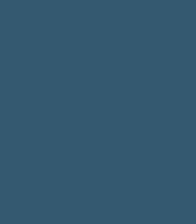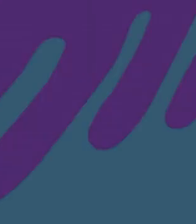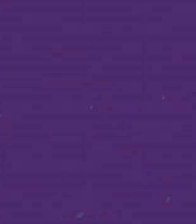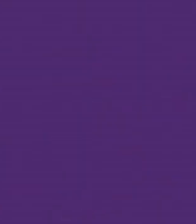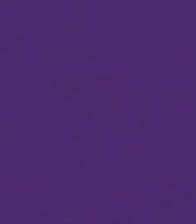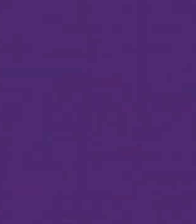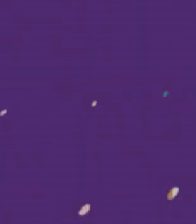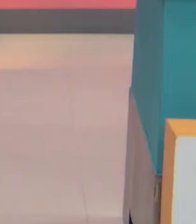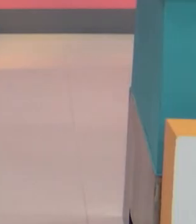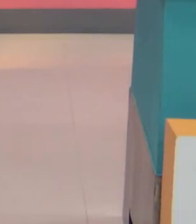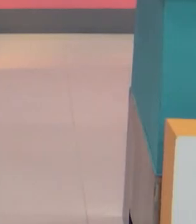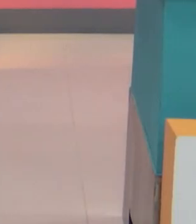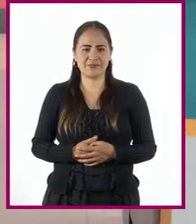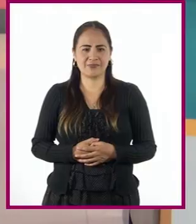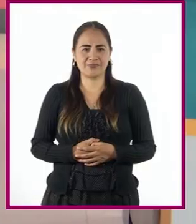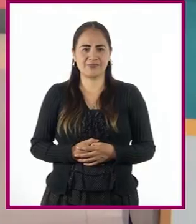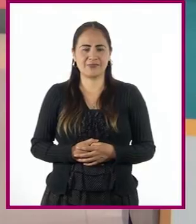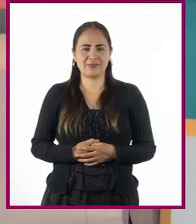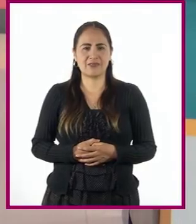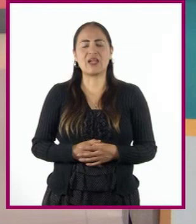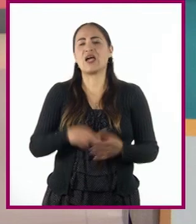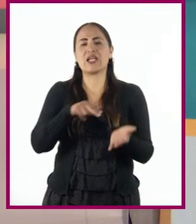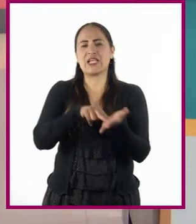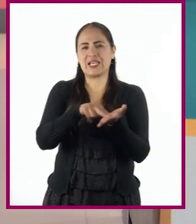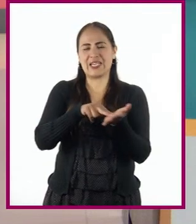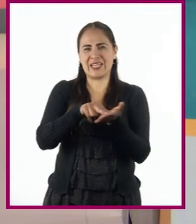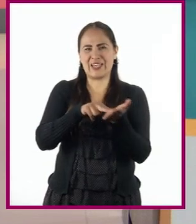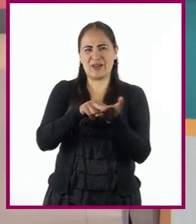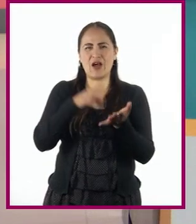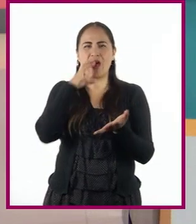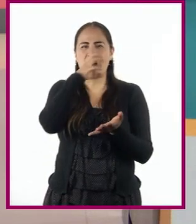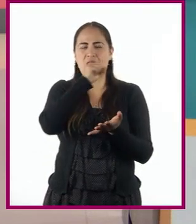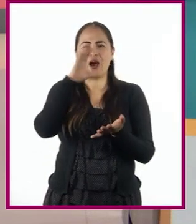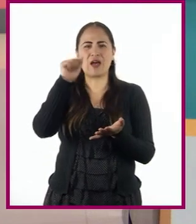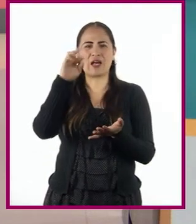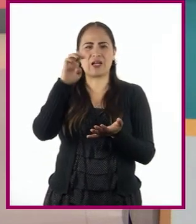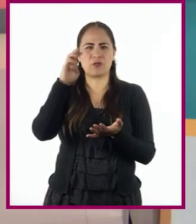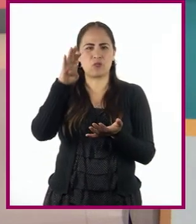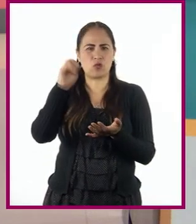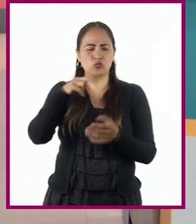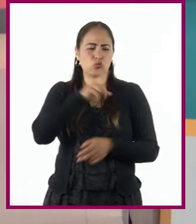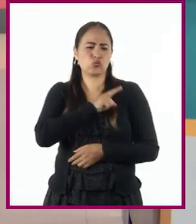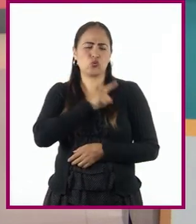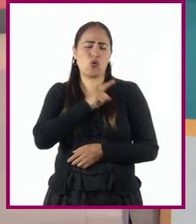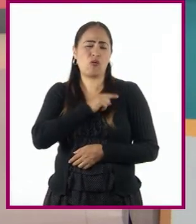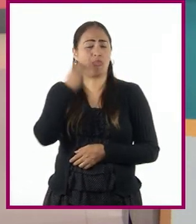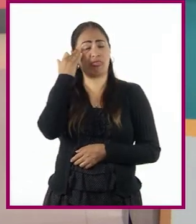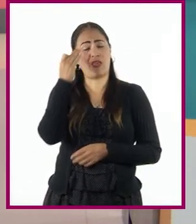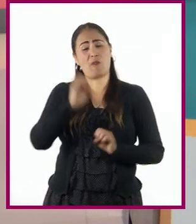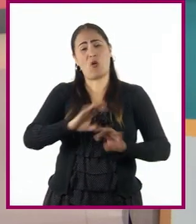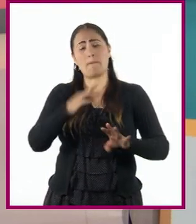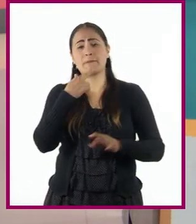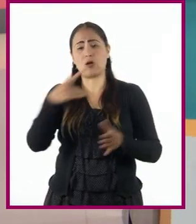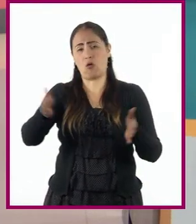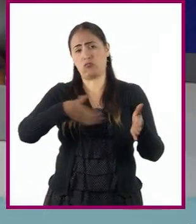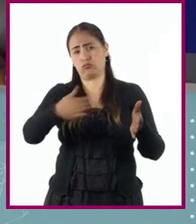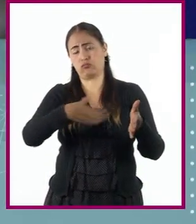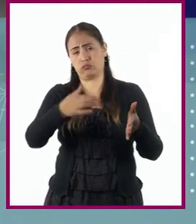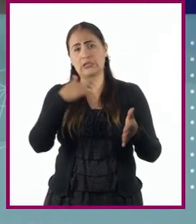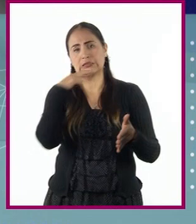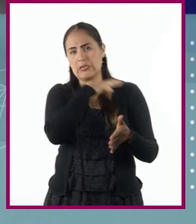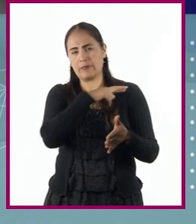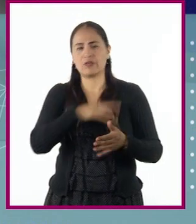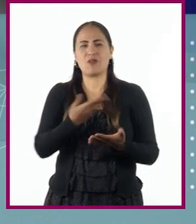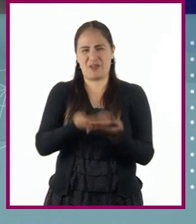rapidez el carbón. Si dejamos que el carbón encienda solo, demorará más tiempo en estar listo para comenzar a cocinar nuestro asado.